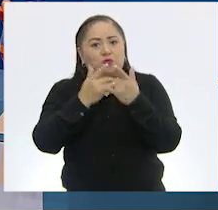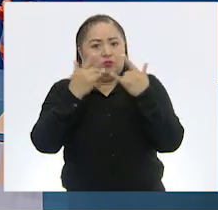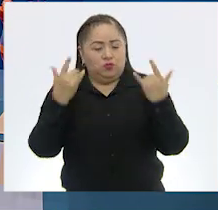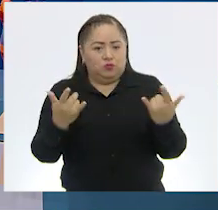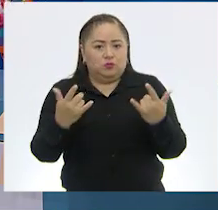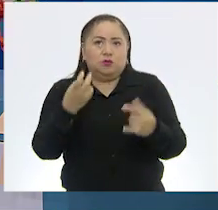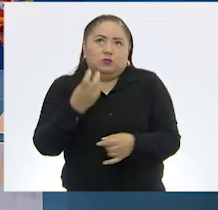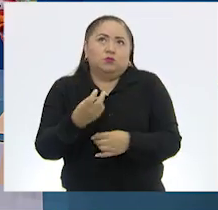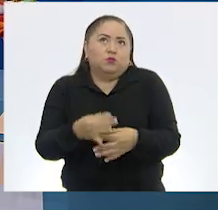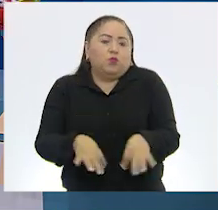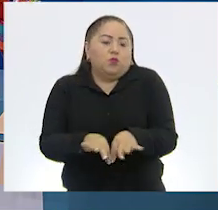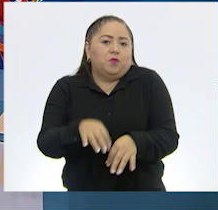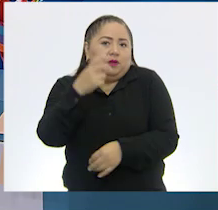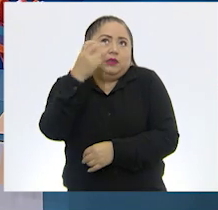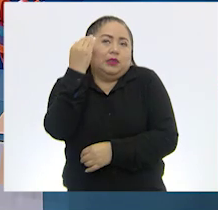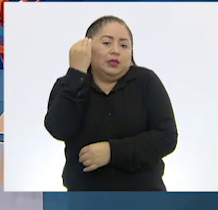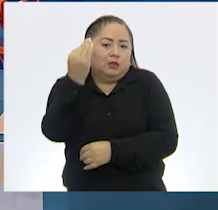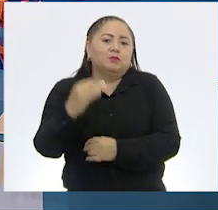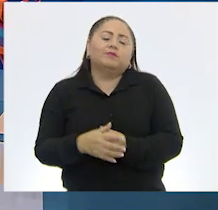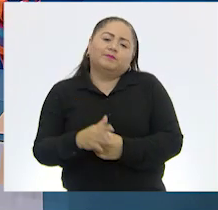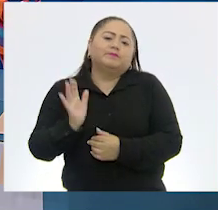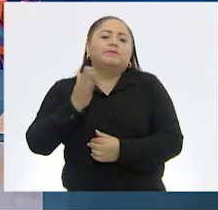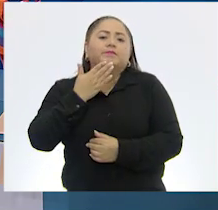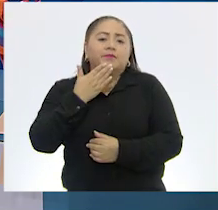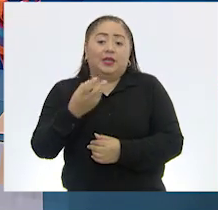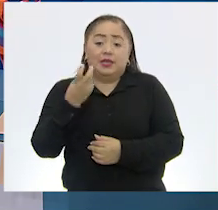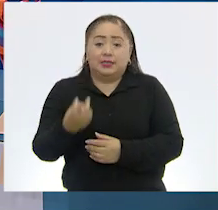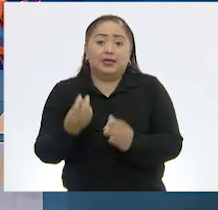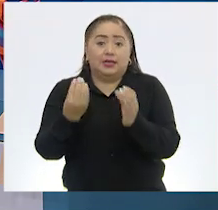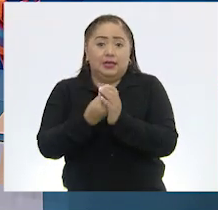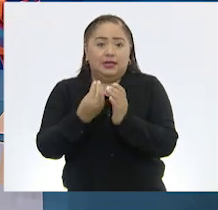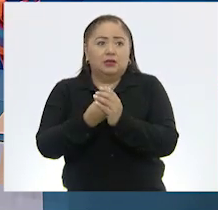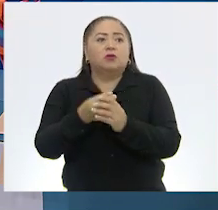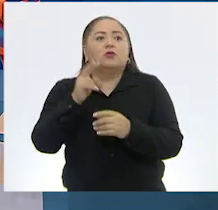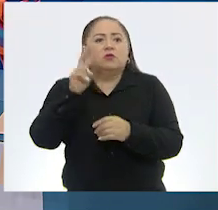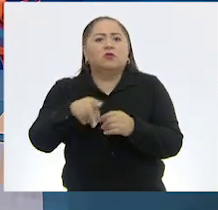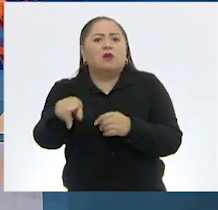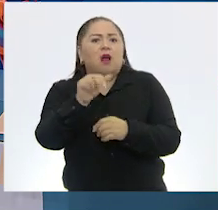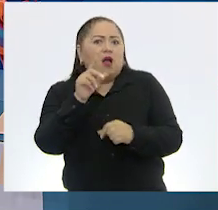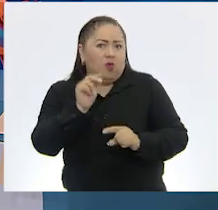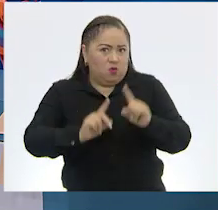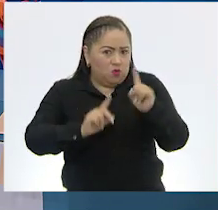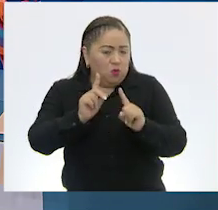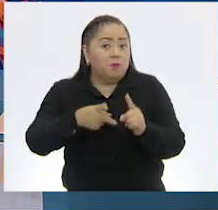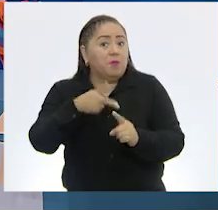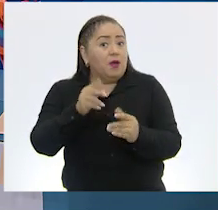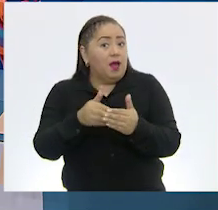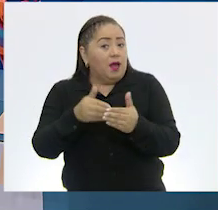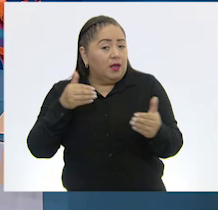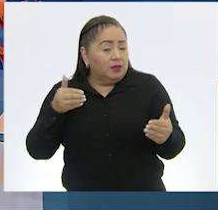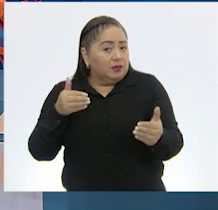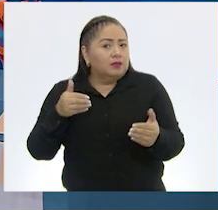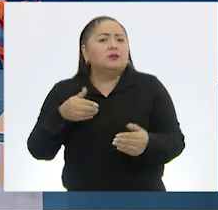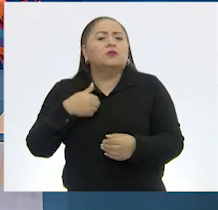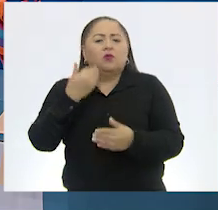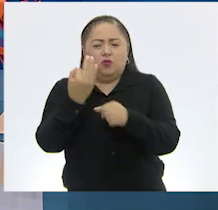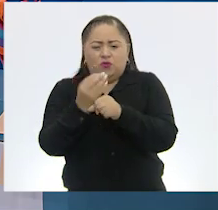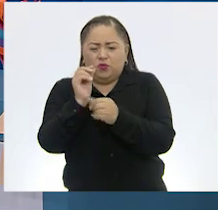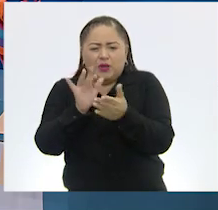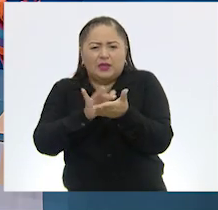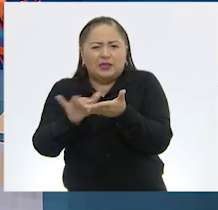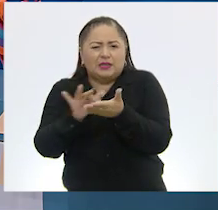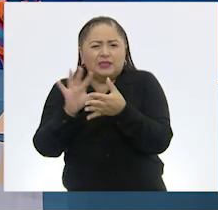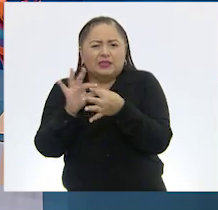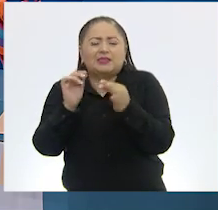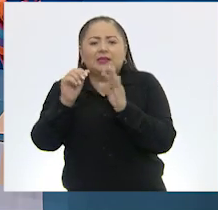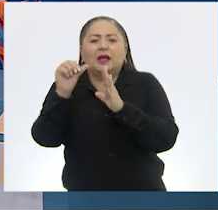vital en estos tiempos. Pues bien, en esta clase vamos a resolver sus dudas, Pero antes, ¿qué les parece si leemos un fragmento